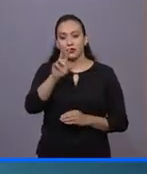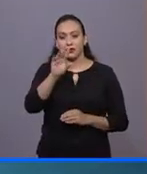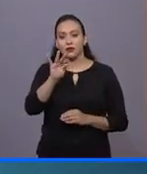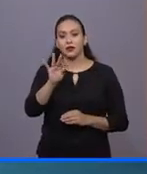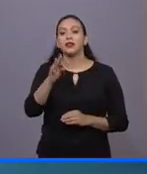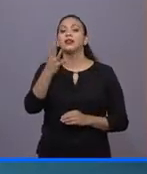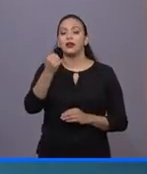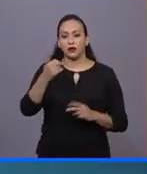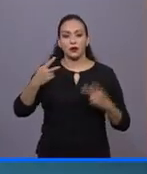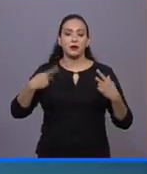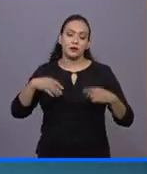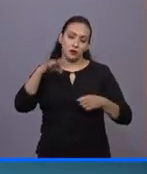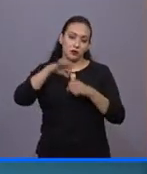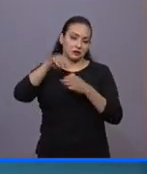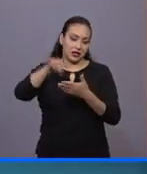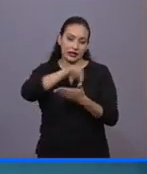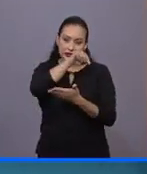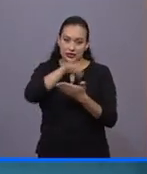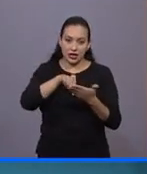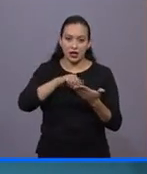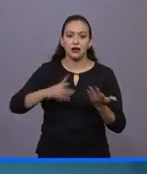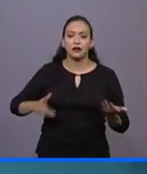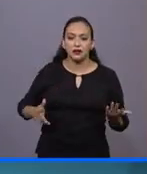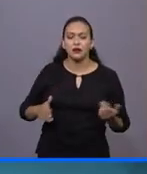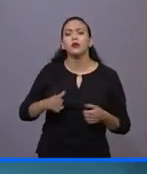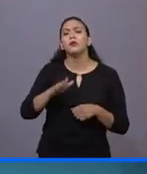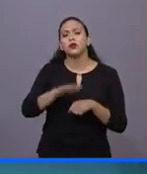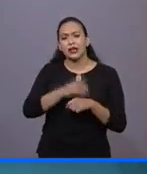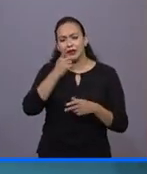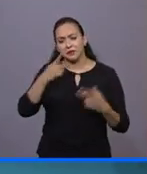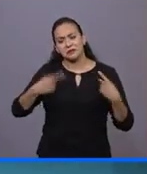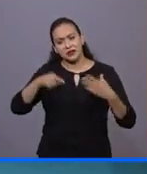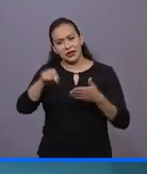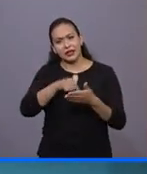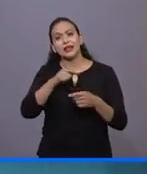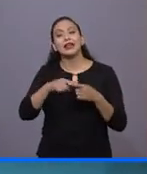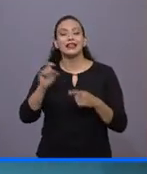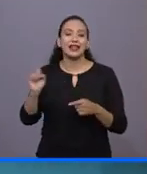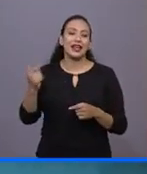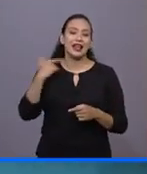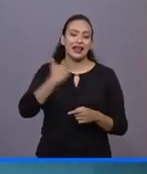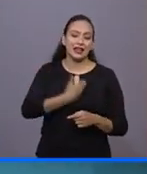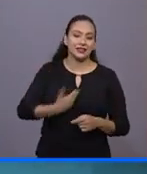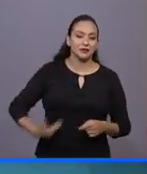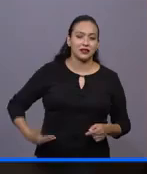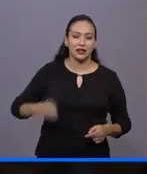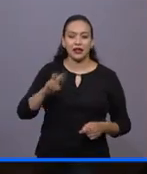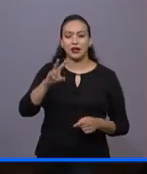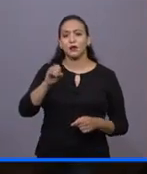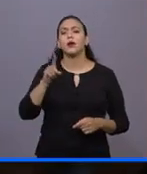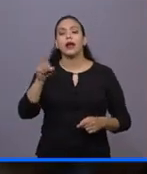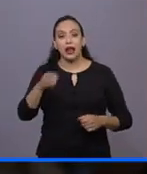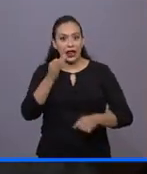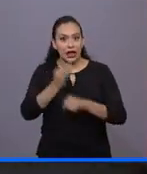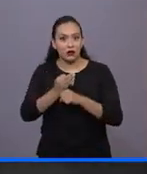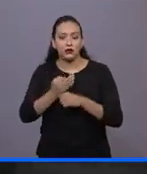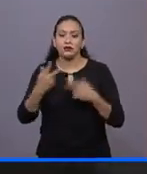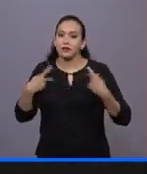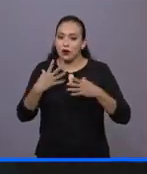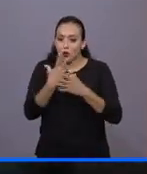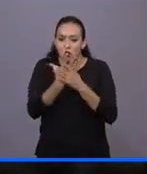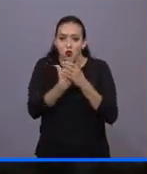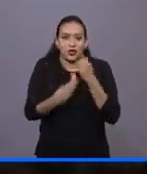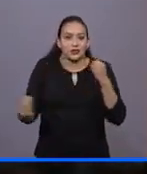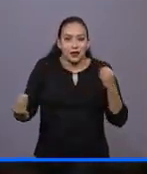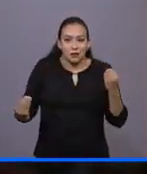1.252.449 votos nulos, reflejo del llamado a anular el voto que realizó el expresidente Evo Morales, quien se encuentra prófugo de la